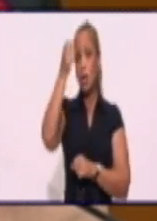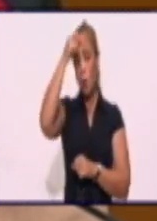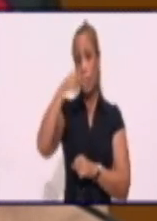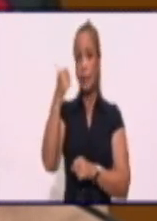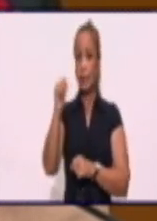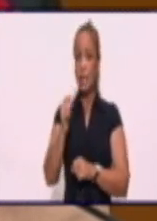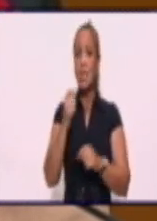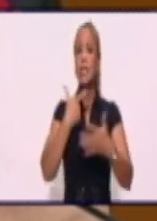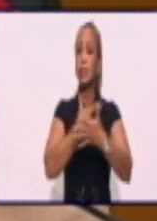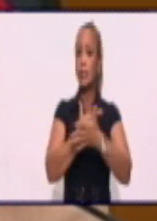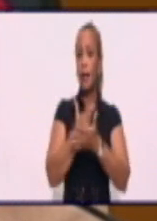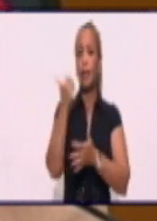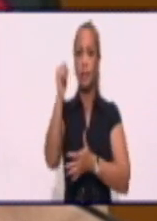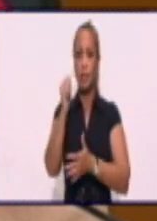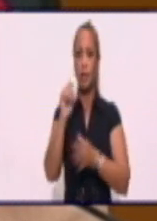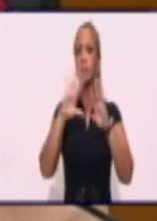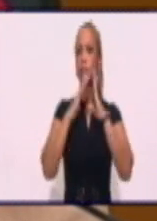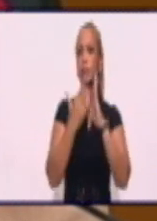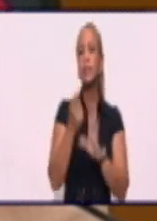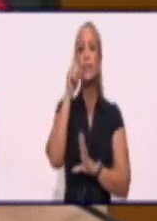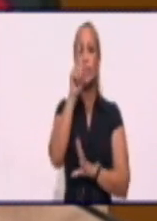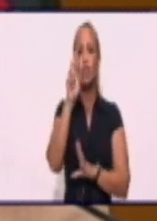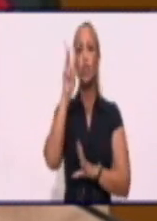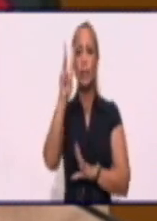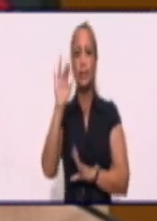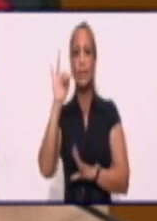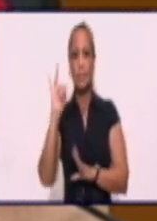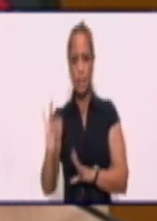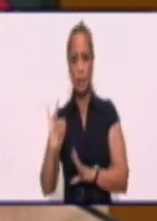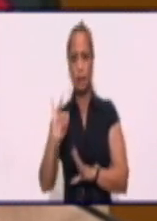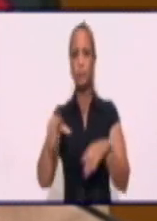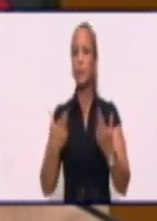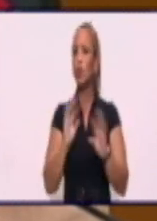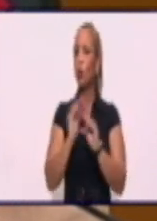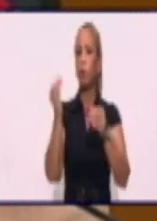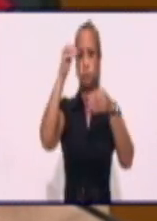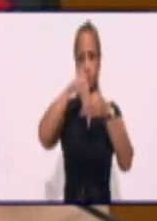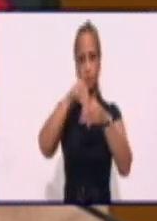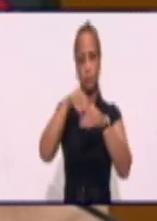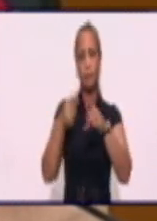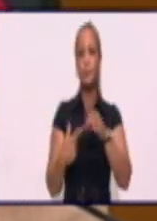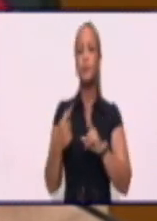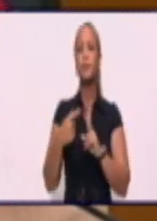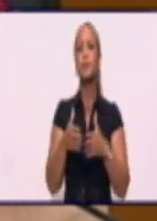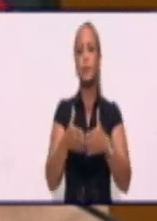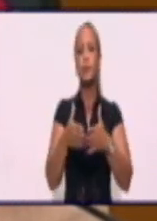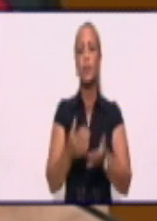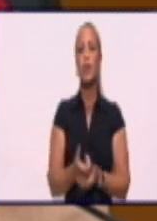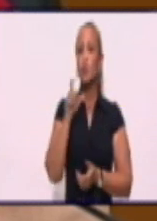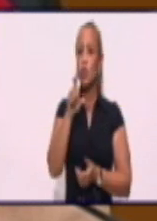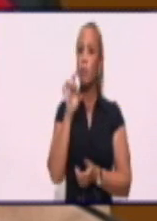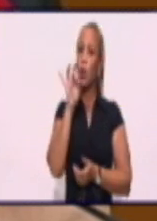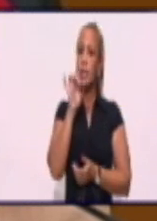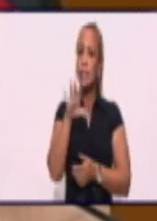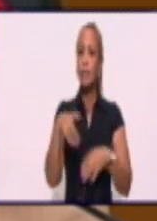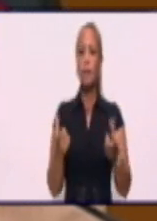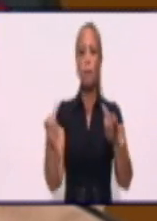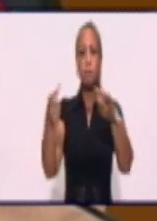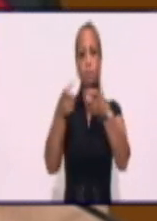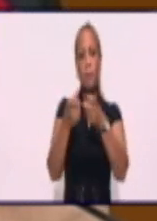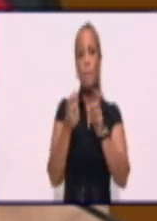10, para el total de los 137 casos, que todos son autóctonos. En los últimos 15 días, la provincia acumula